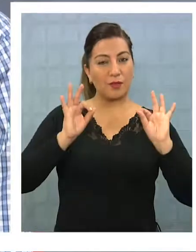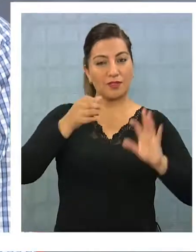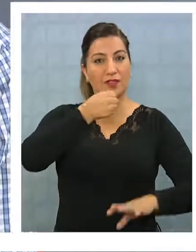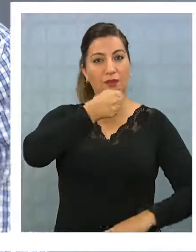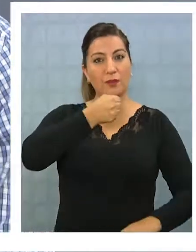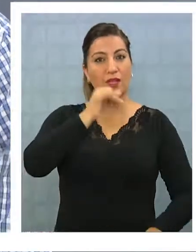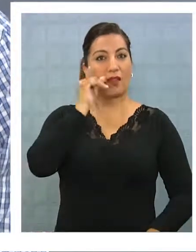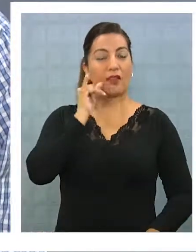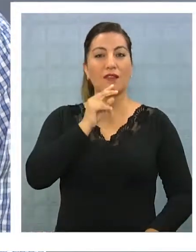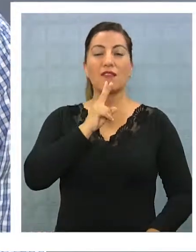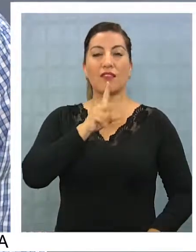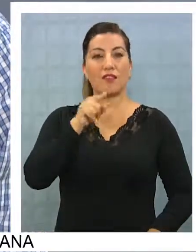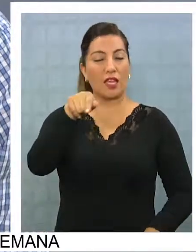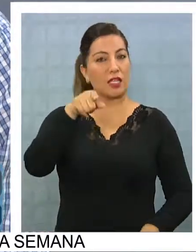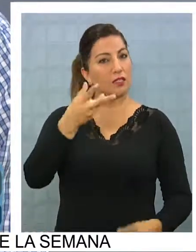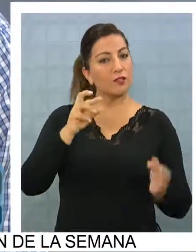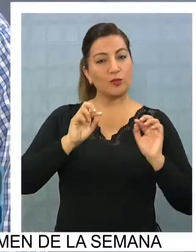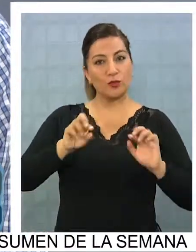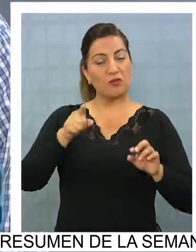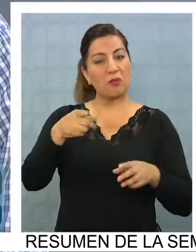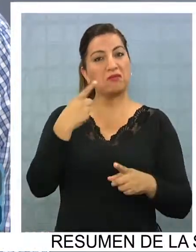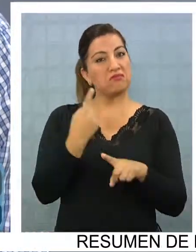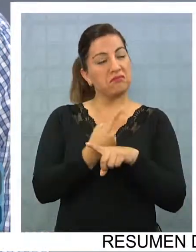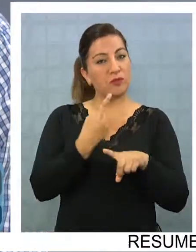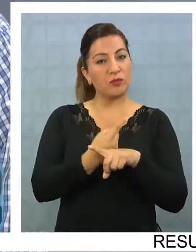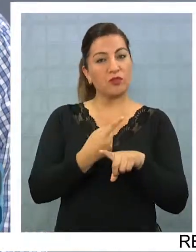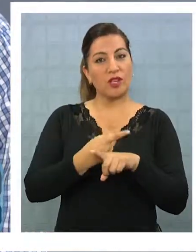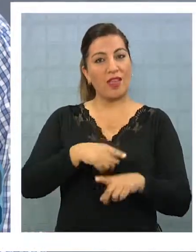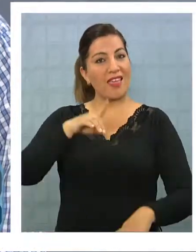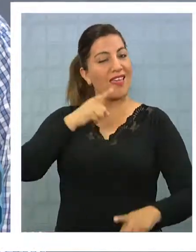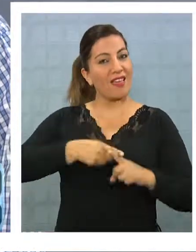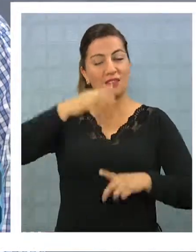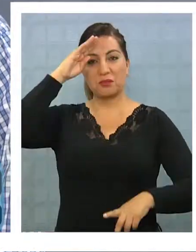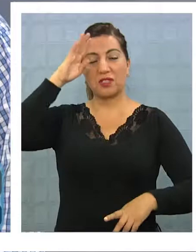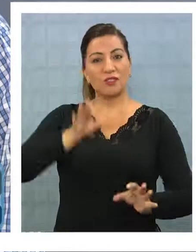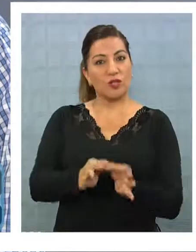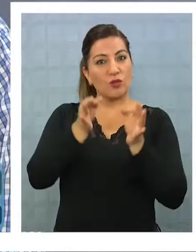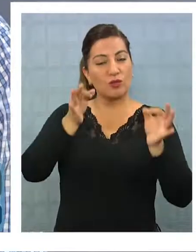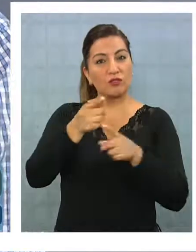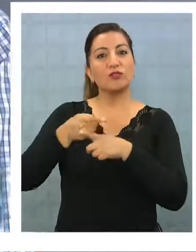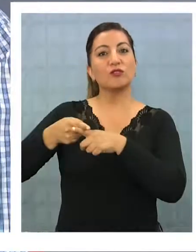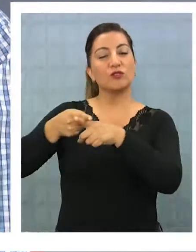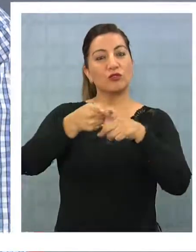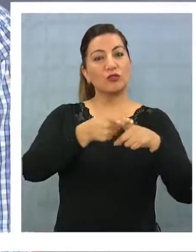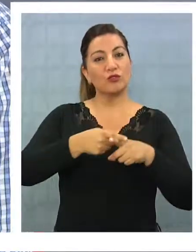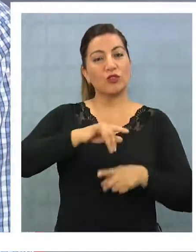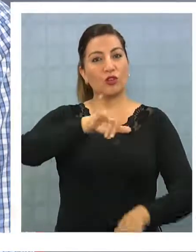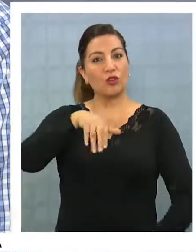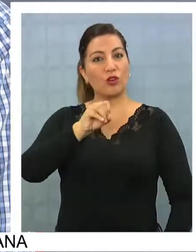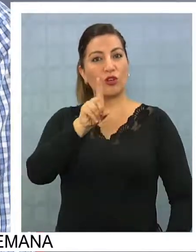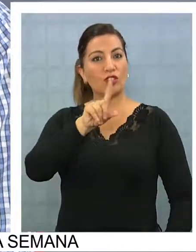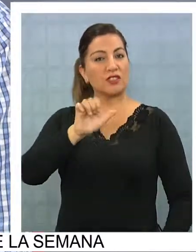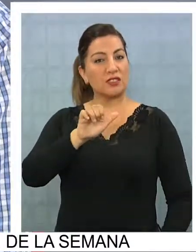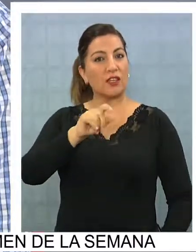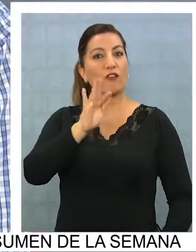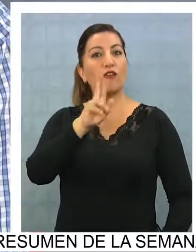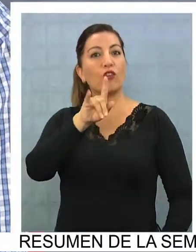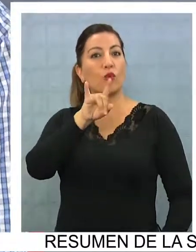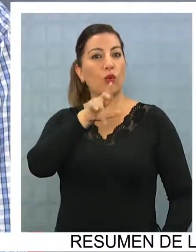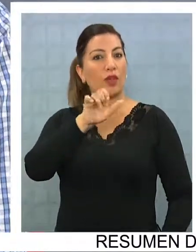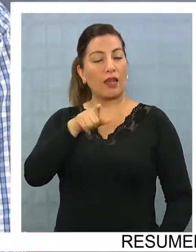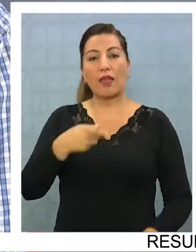Especial de prensa en Iquique Televisión, en esta oportunidad para conversar con el experto en educación, sociólogo José Joaquín